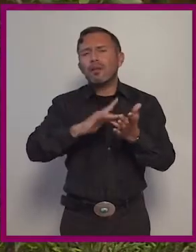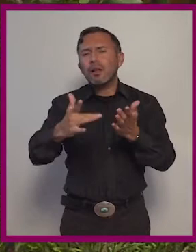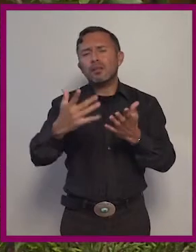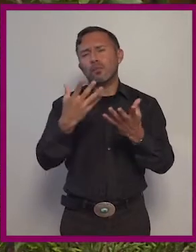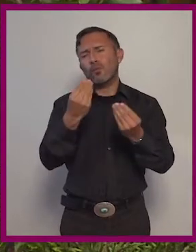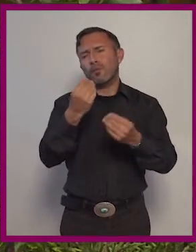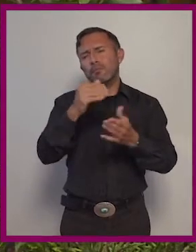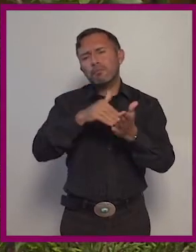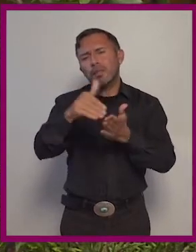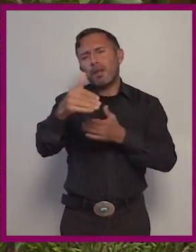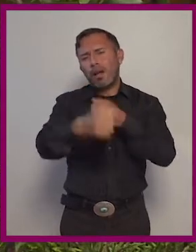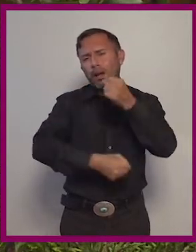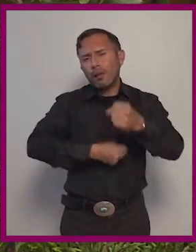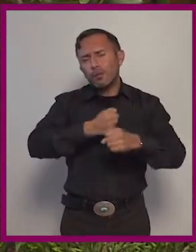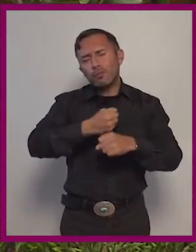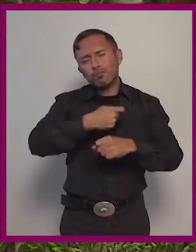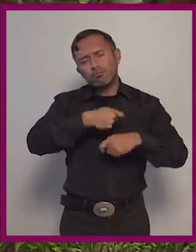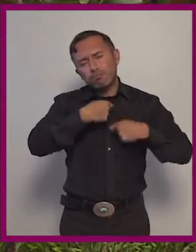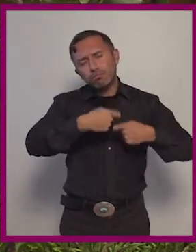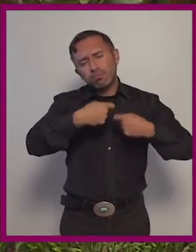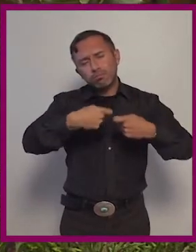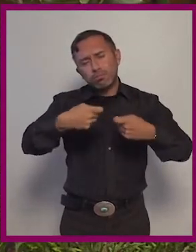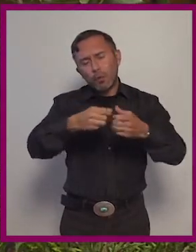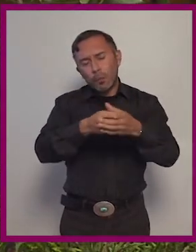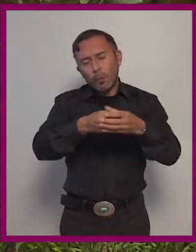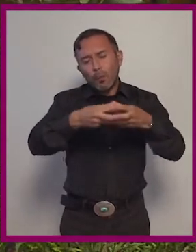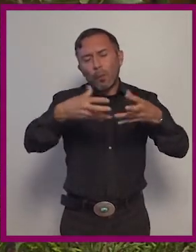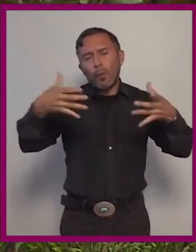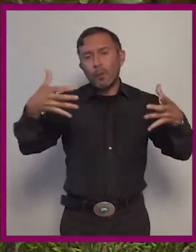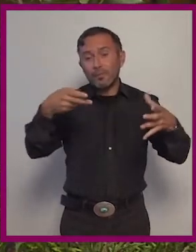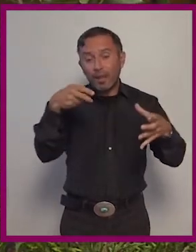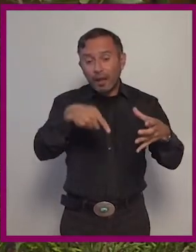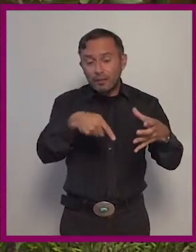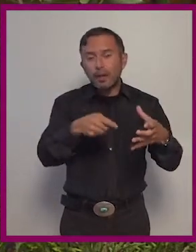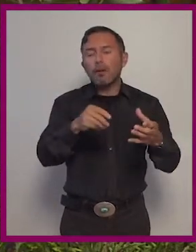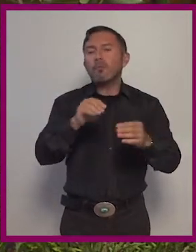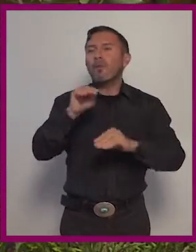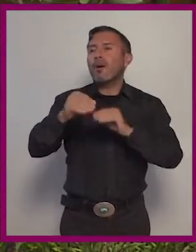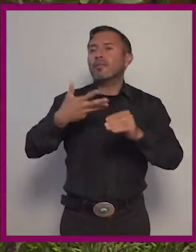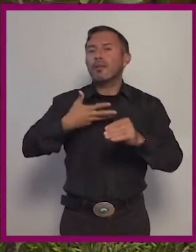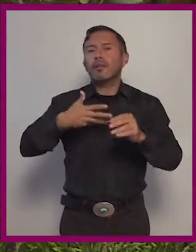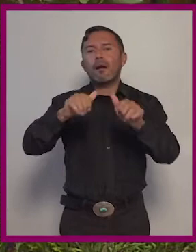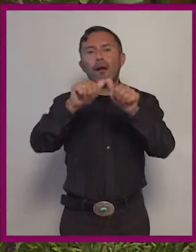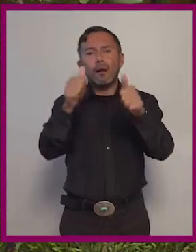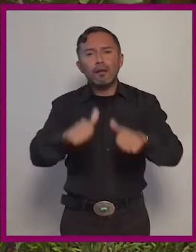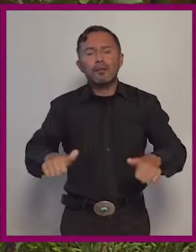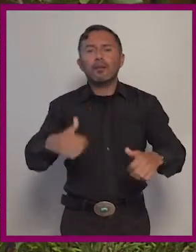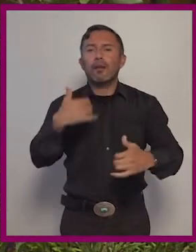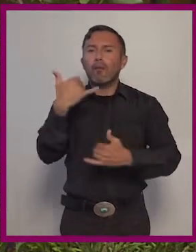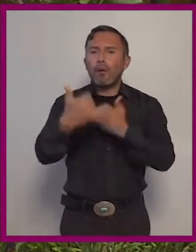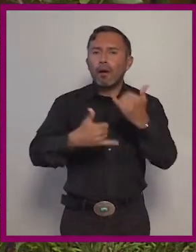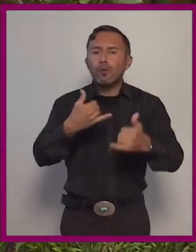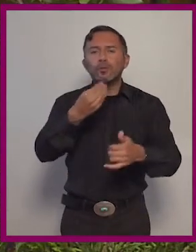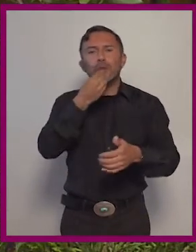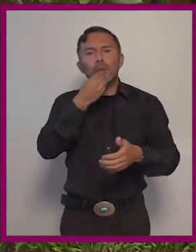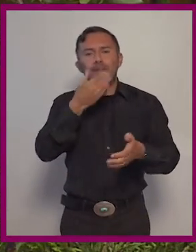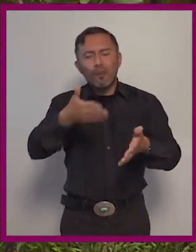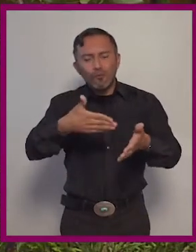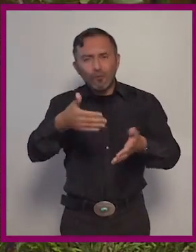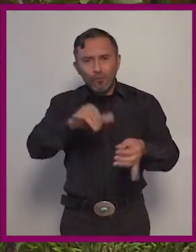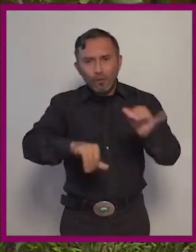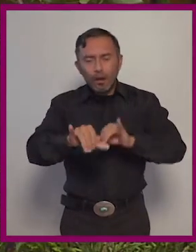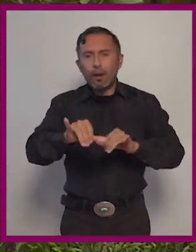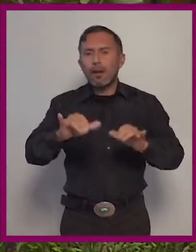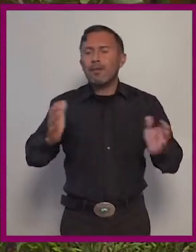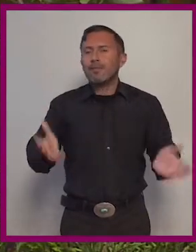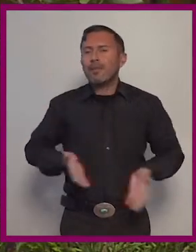Por supuesto, este conocimiento se expresa en el arte, los juegos, la gastronomía y la danza, pero no nada